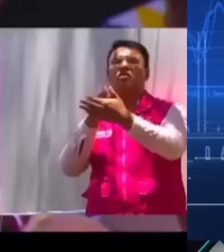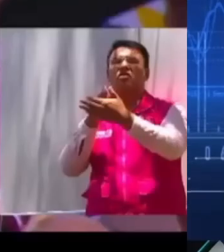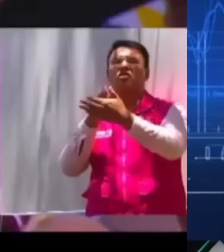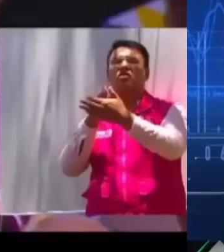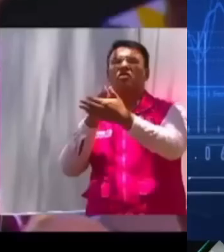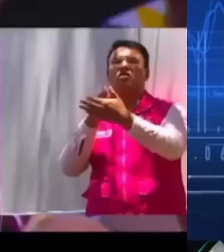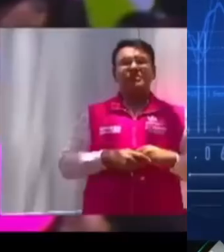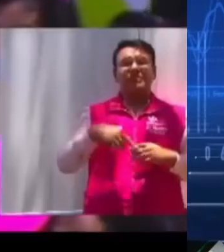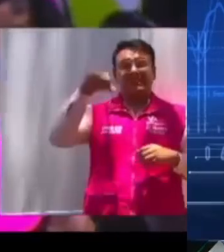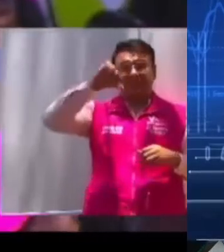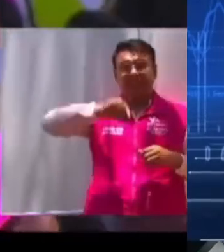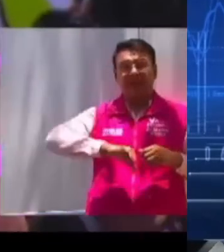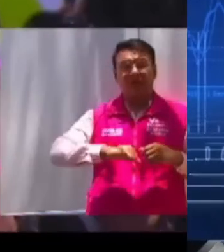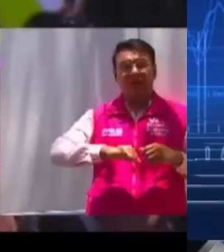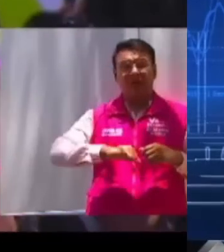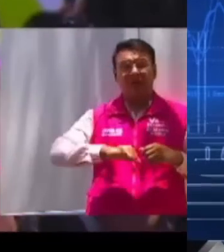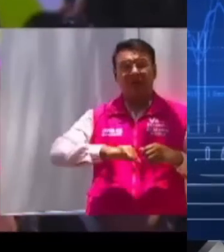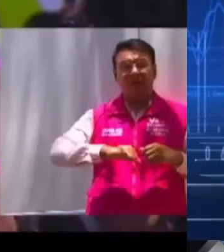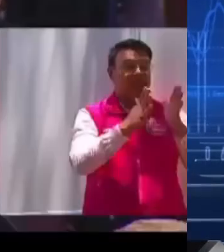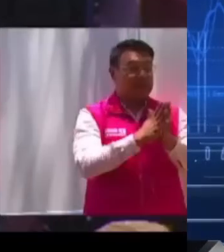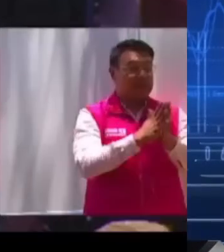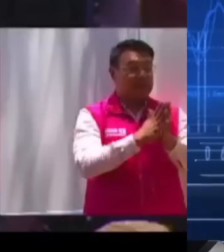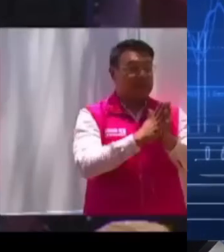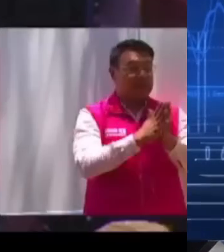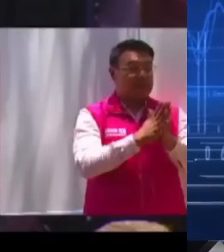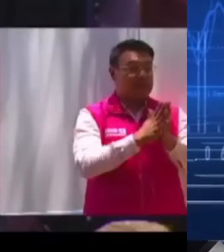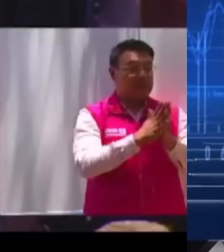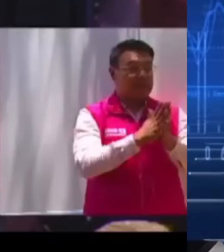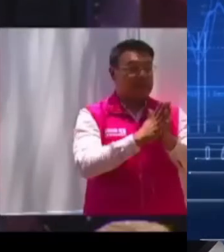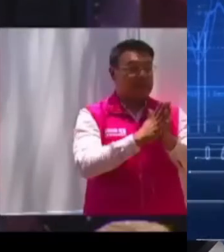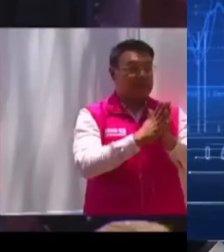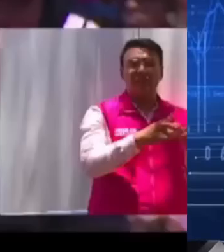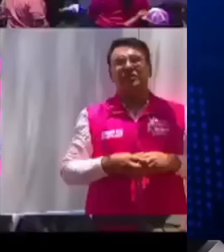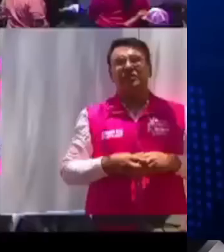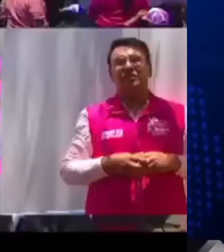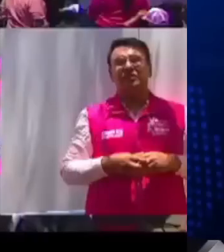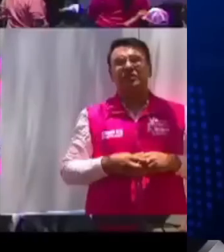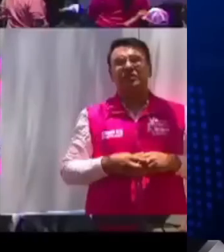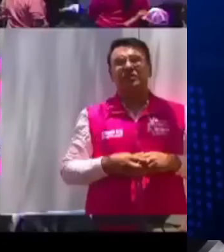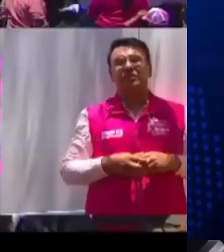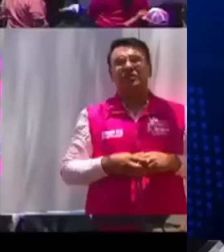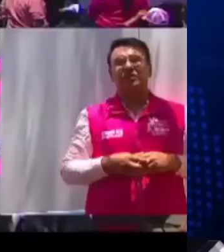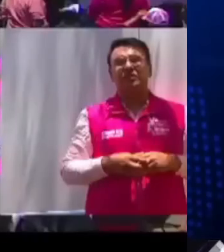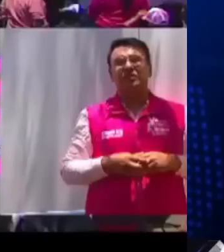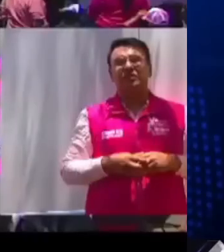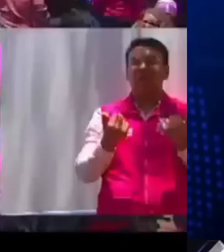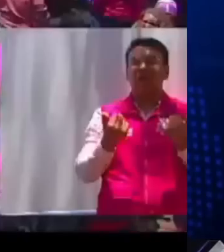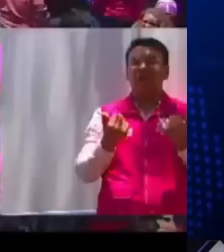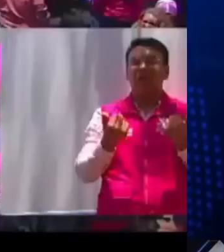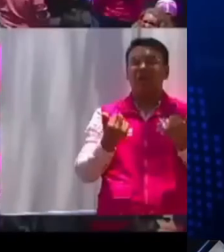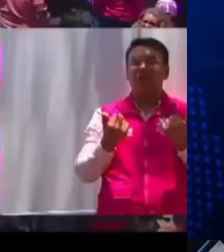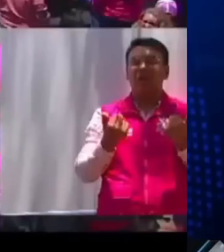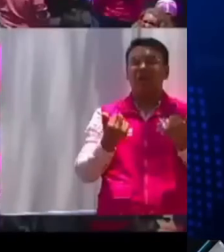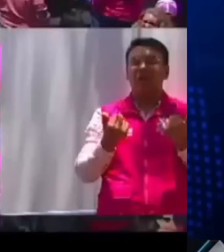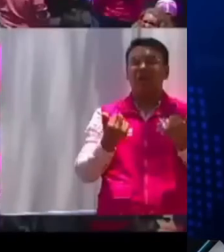existieran hoy estos movimientos de conciencia de compromiso y hoy en el debate quedó claro